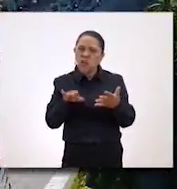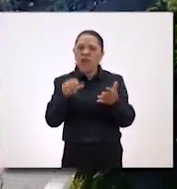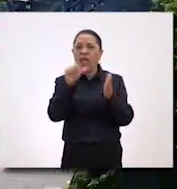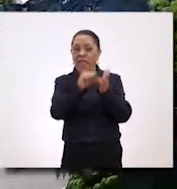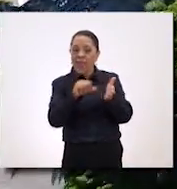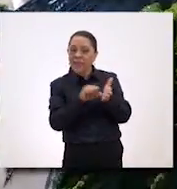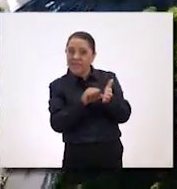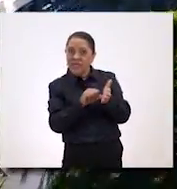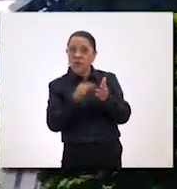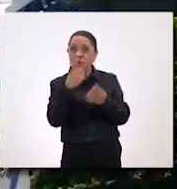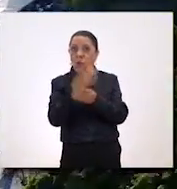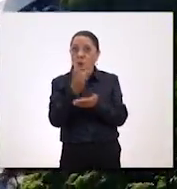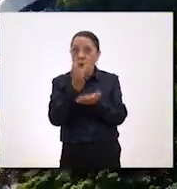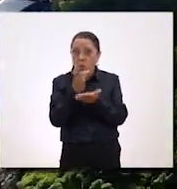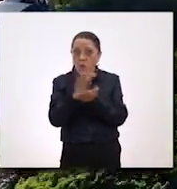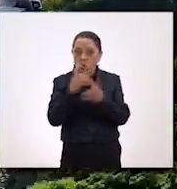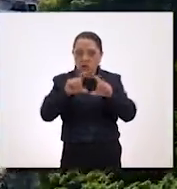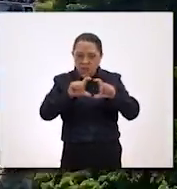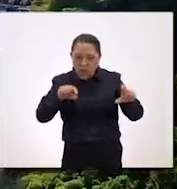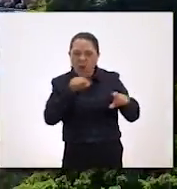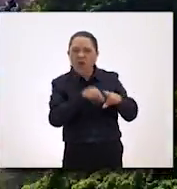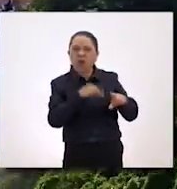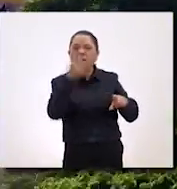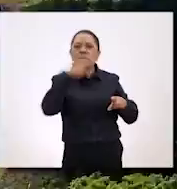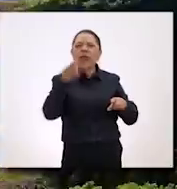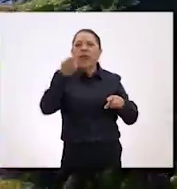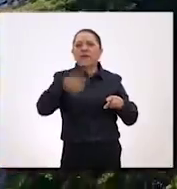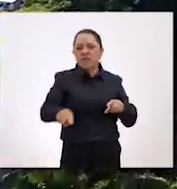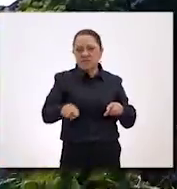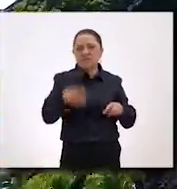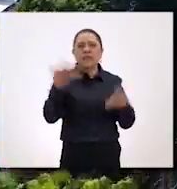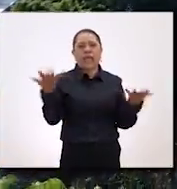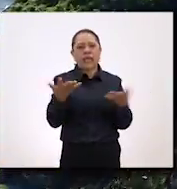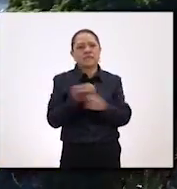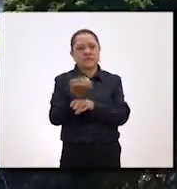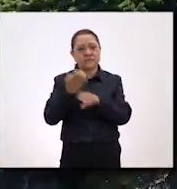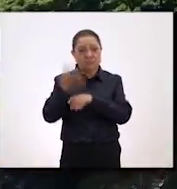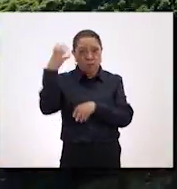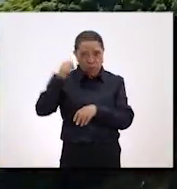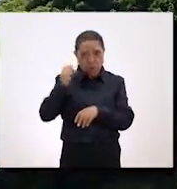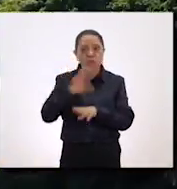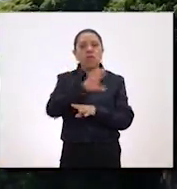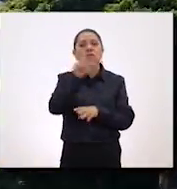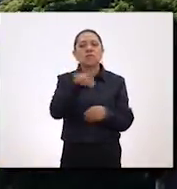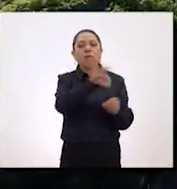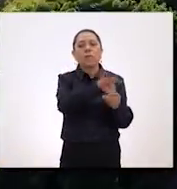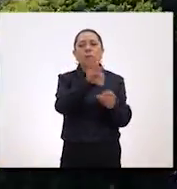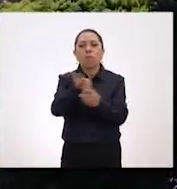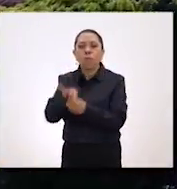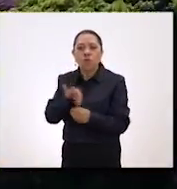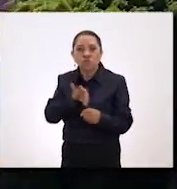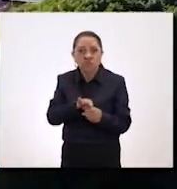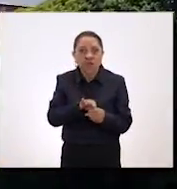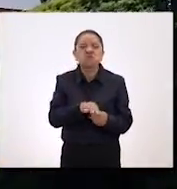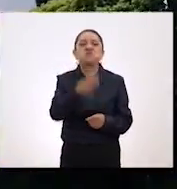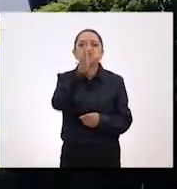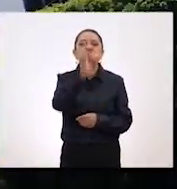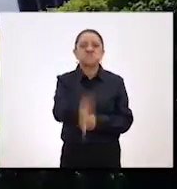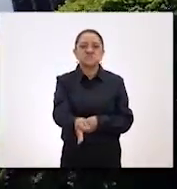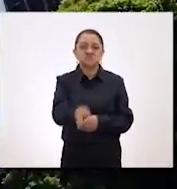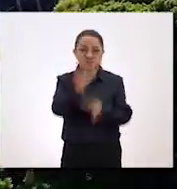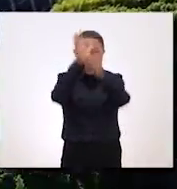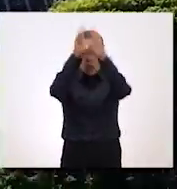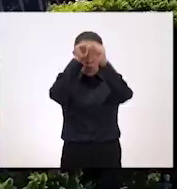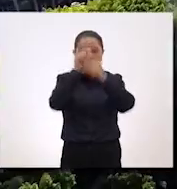único del dictamen de la erección del Estado de Morelos. Acto seguido, por votación nominal emitida, el dictamen